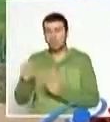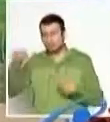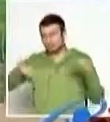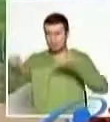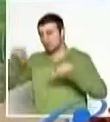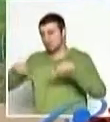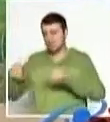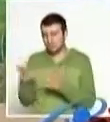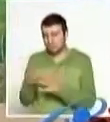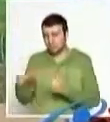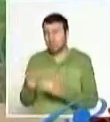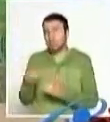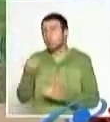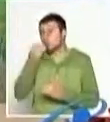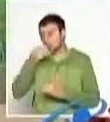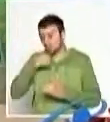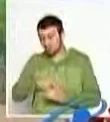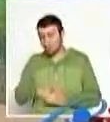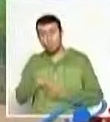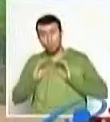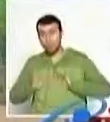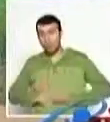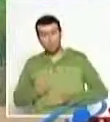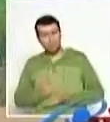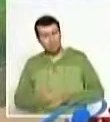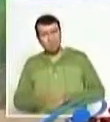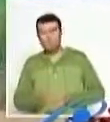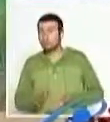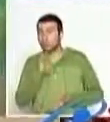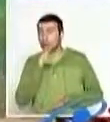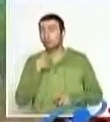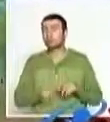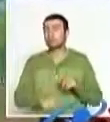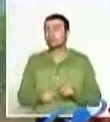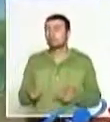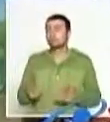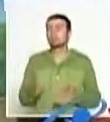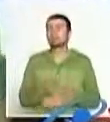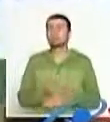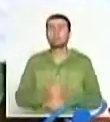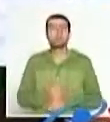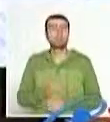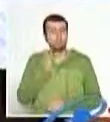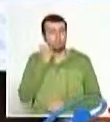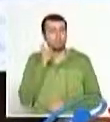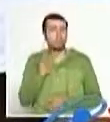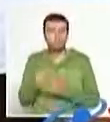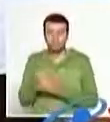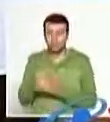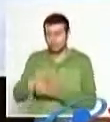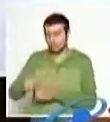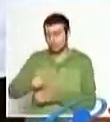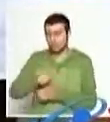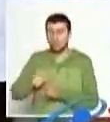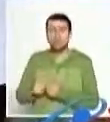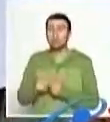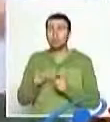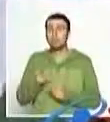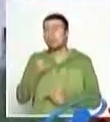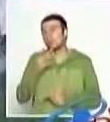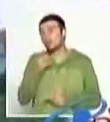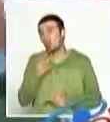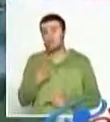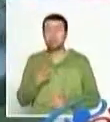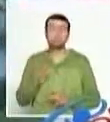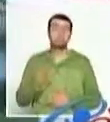pesados que el cuerpo no es capaz de eliminar, se quedan y se vuelven tóxicos. Entonces nada enlatado ni embutidos. Los azúcares, pues eso,